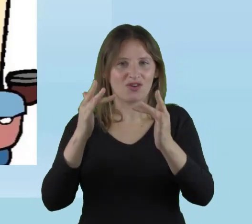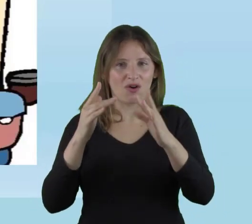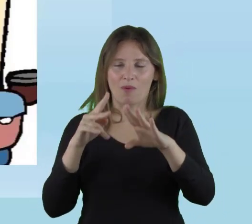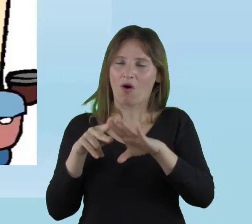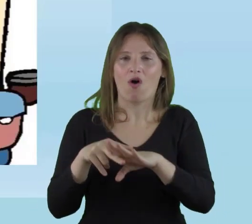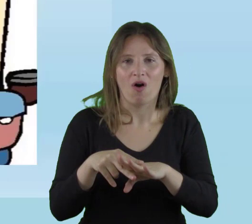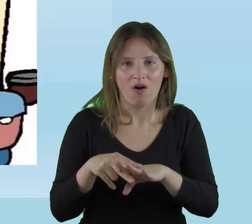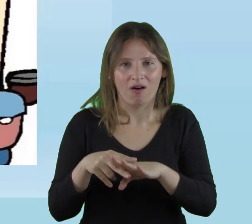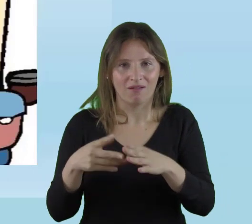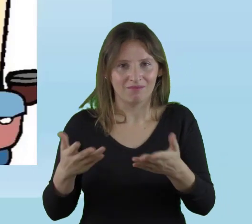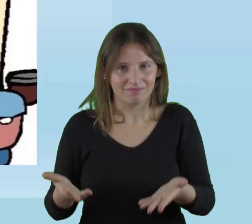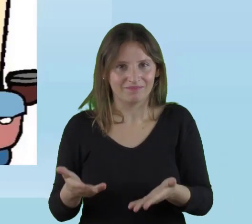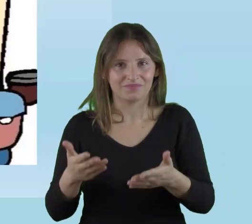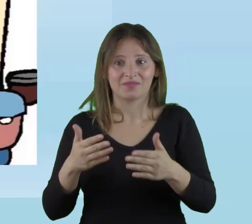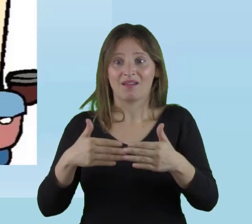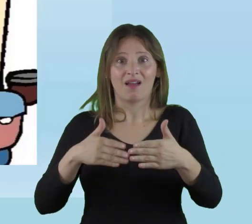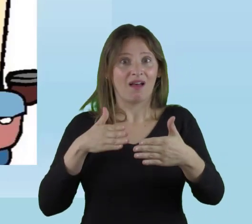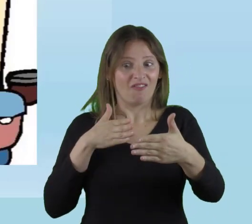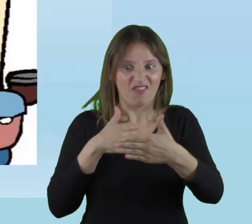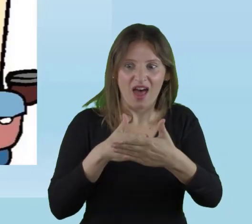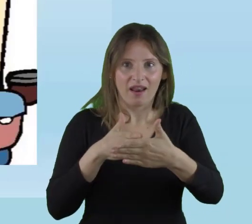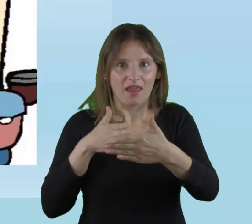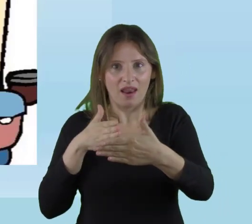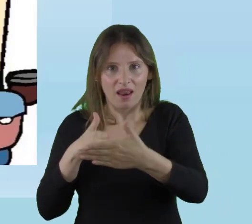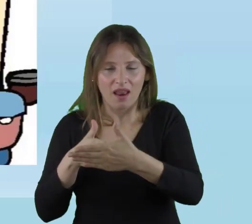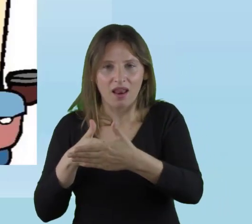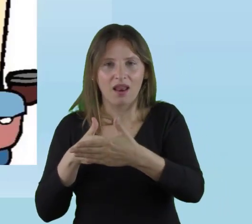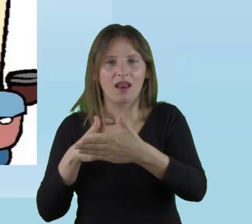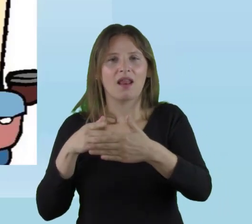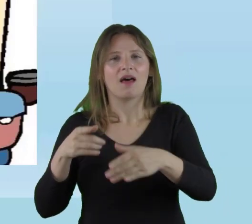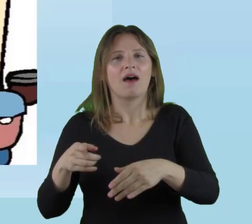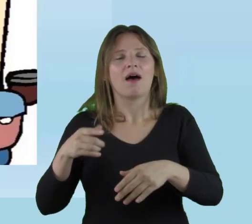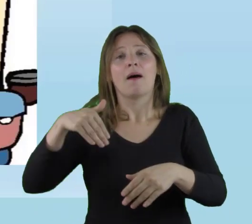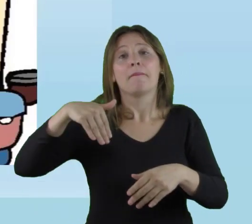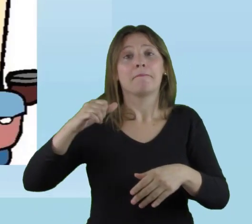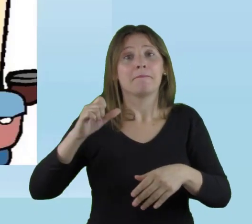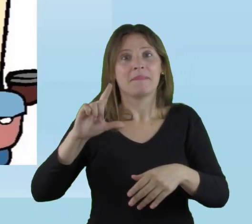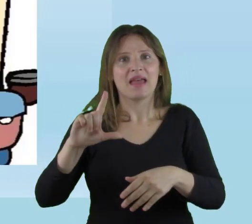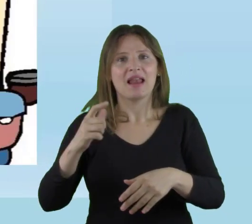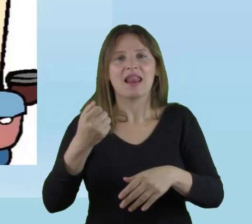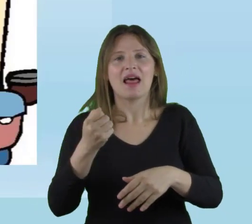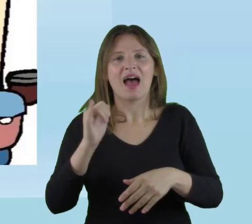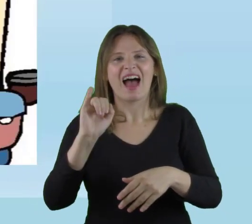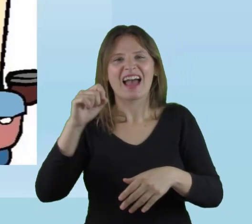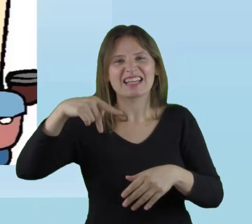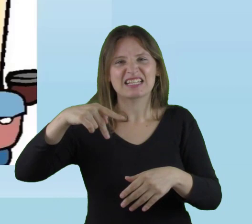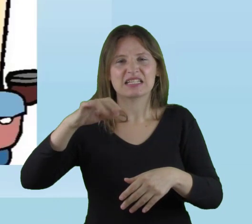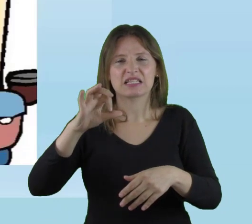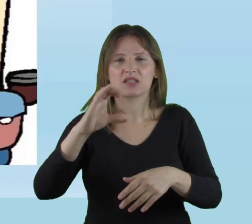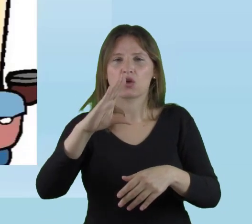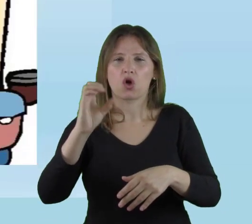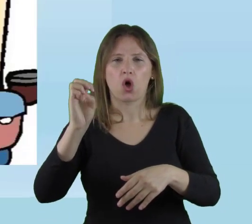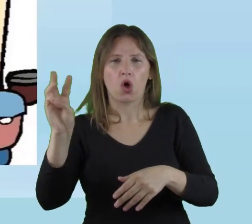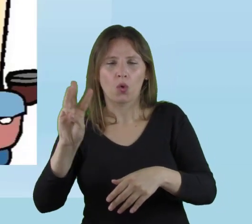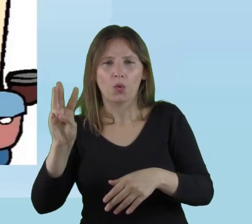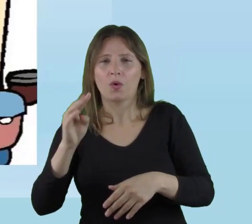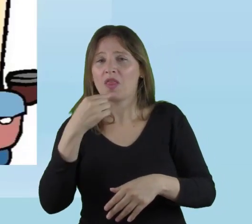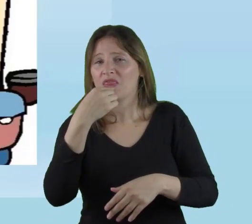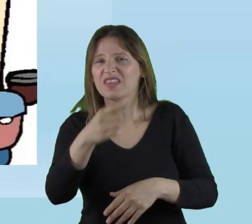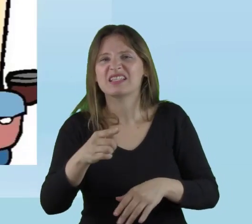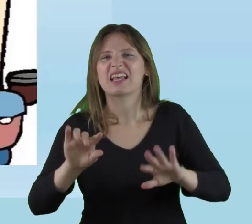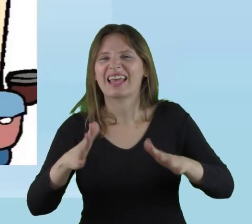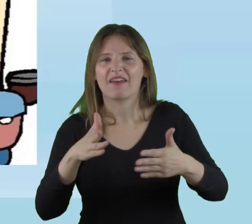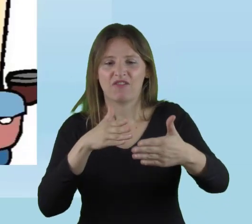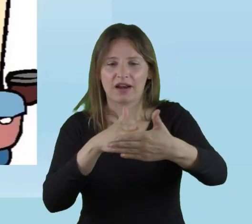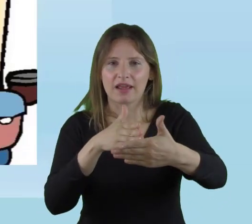educación. Bueno, pues las barreras está definida por Melanskoll como aquellos factores del